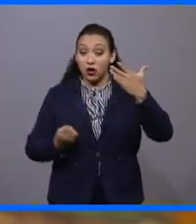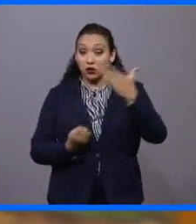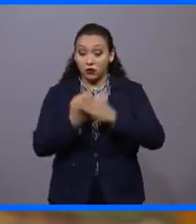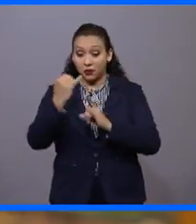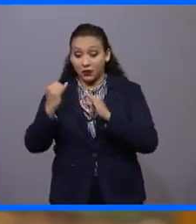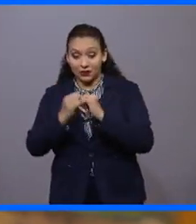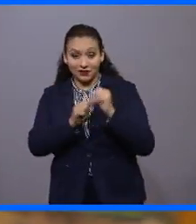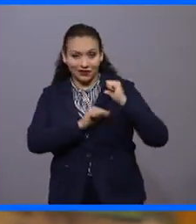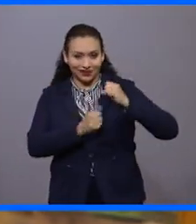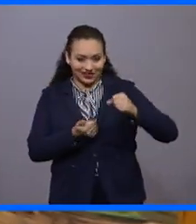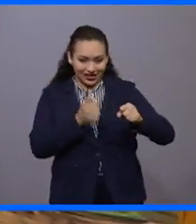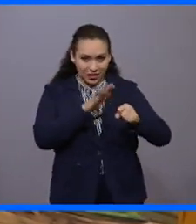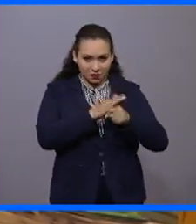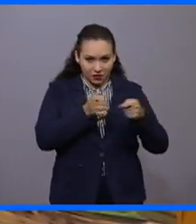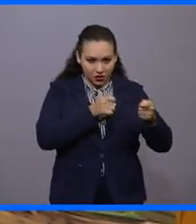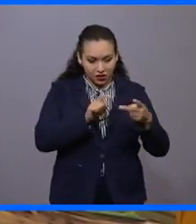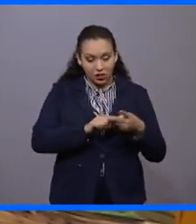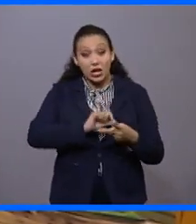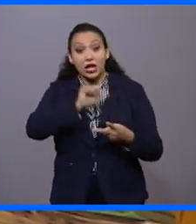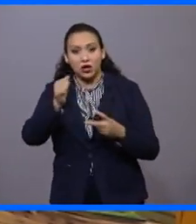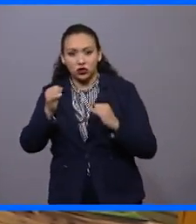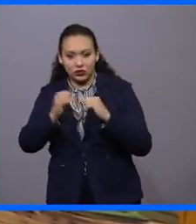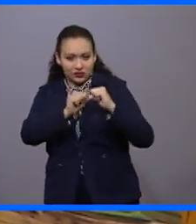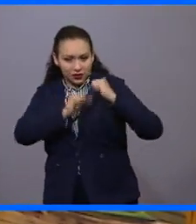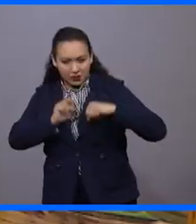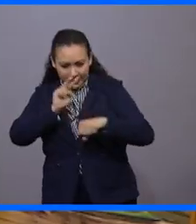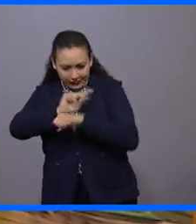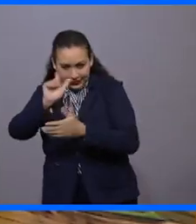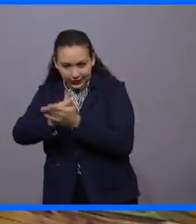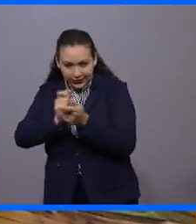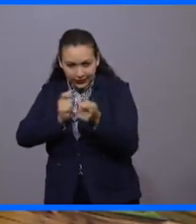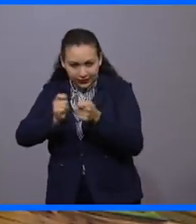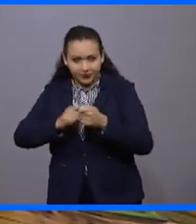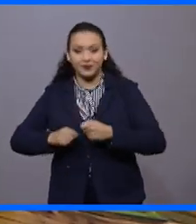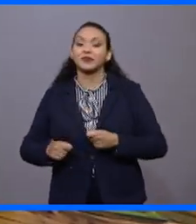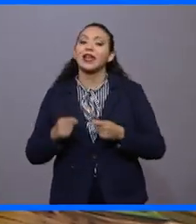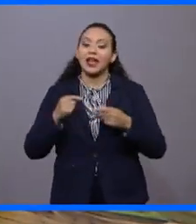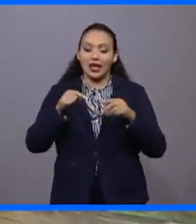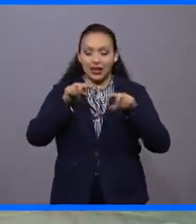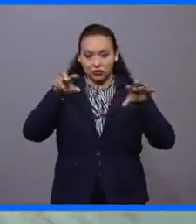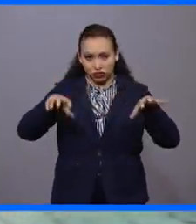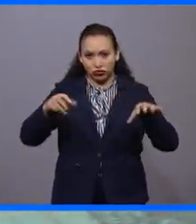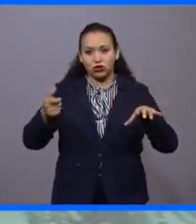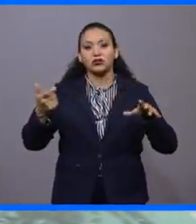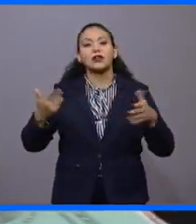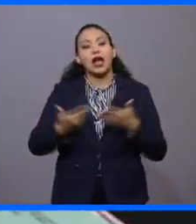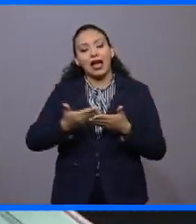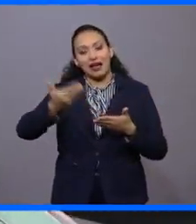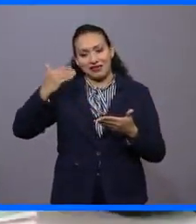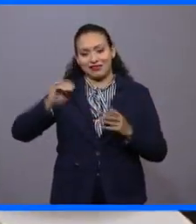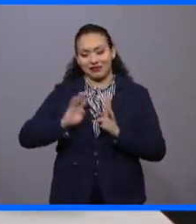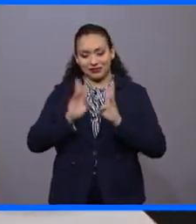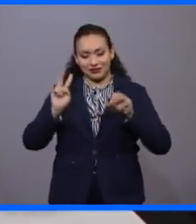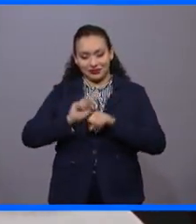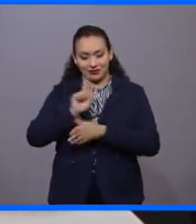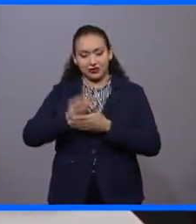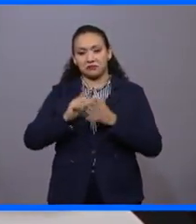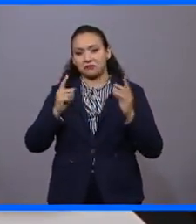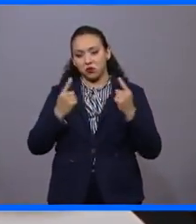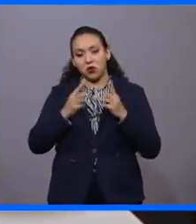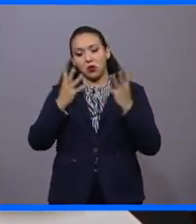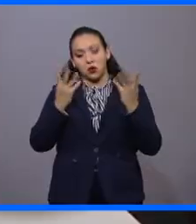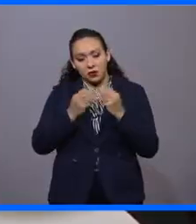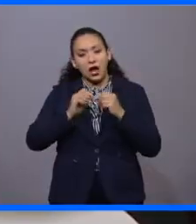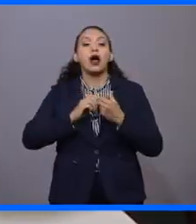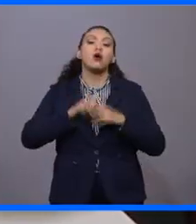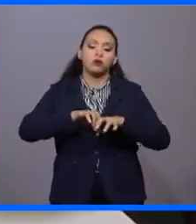de administración judicial como el Tribunal de Disciplina Judicial, que sustituyeron al Consejo de la Judicatura Federal, se reanudan los plazos